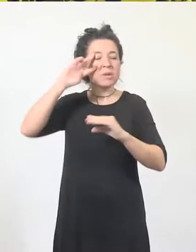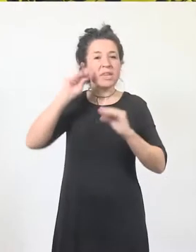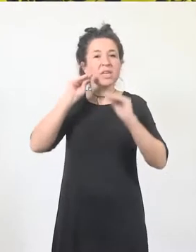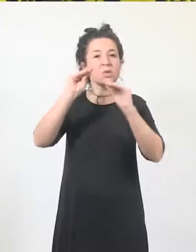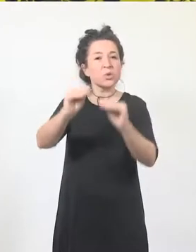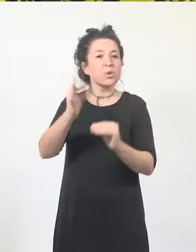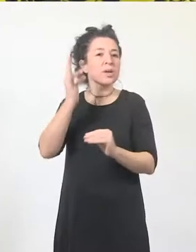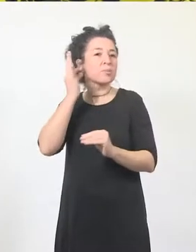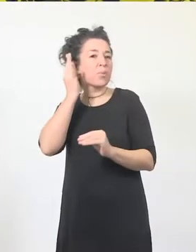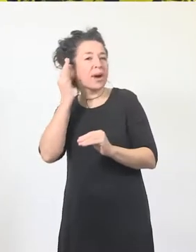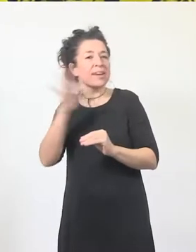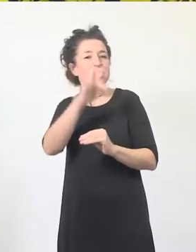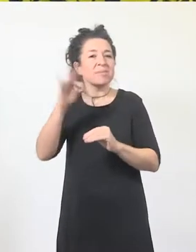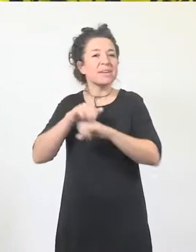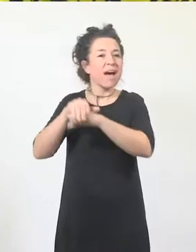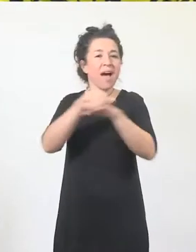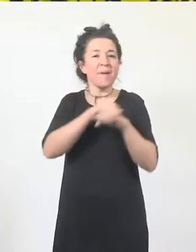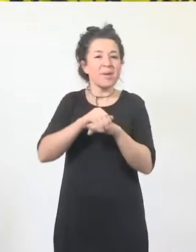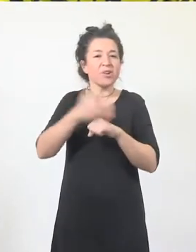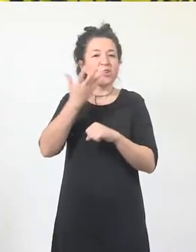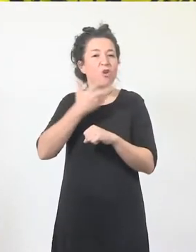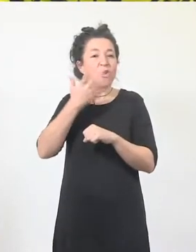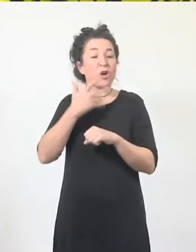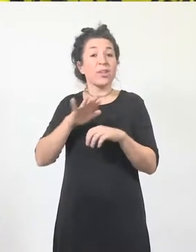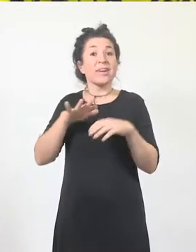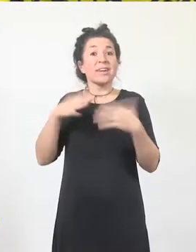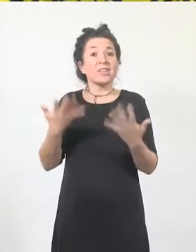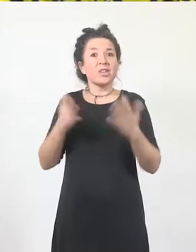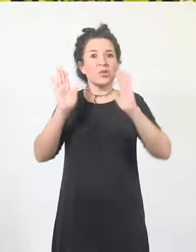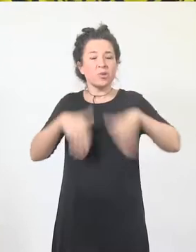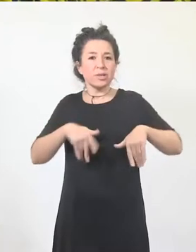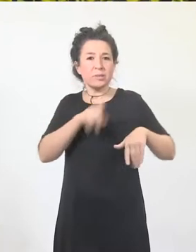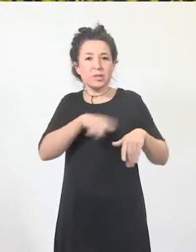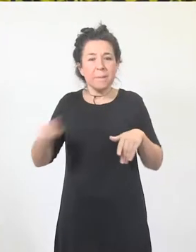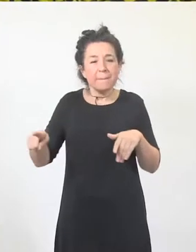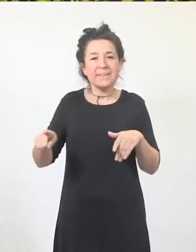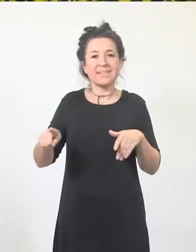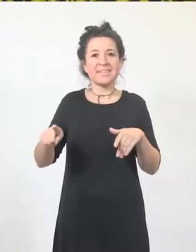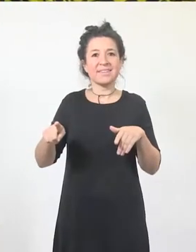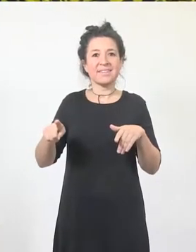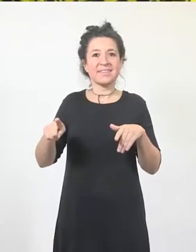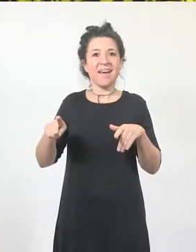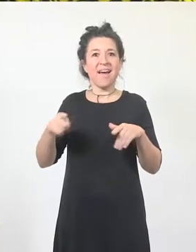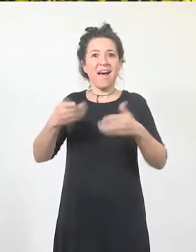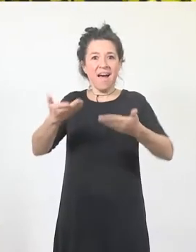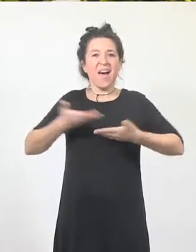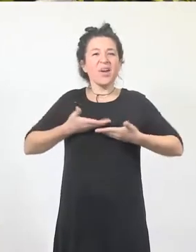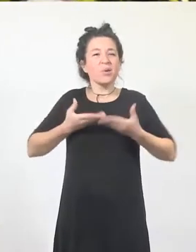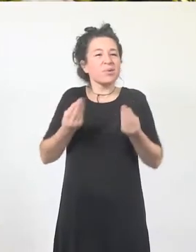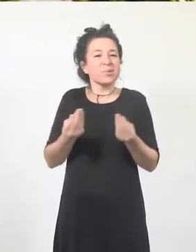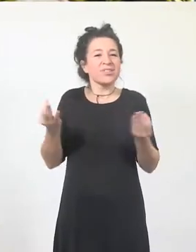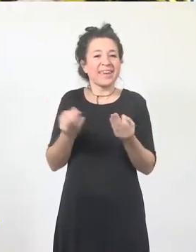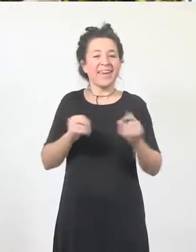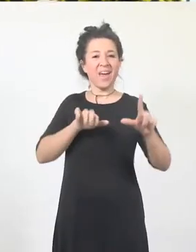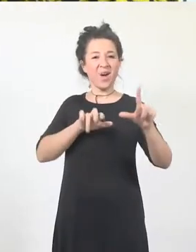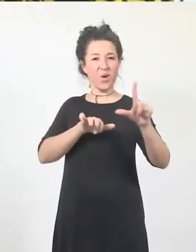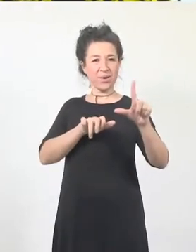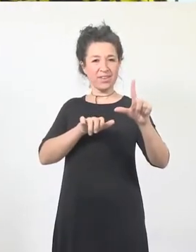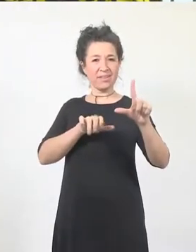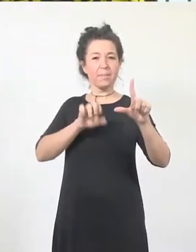eta lagunak ezagutzea da. Eta horretarako, azkenengo hilabeteotan oso lagungarria izan zaigu